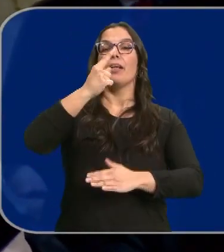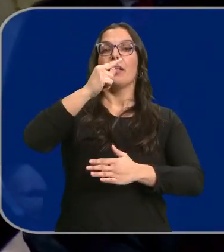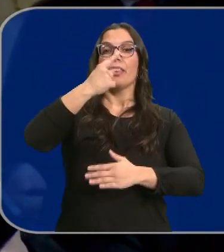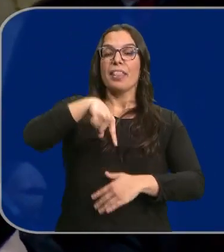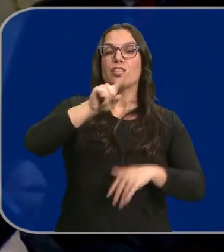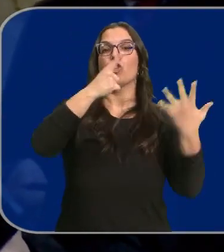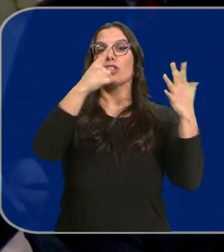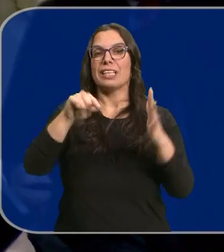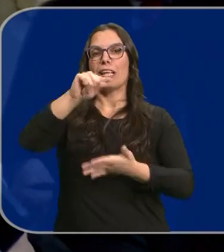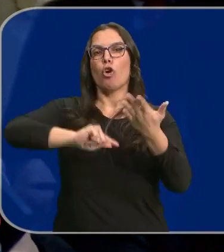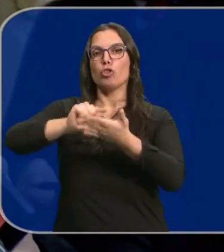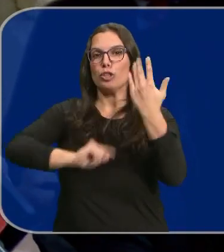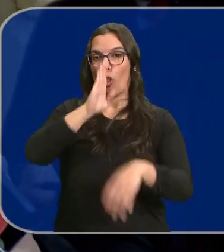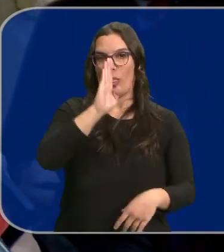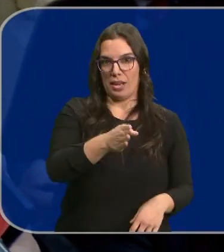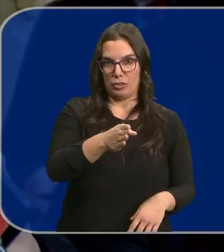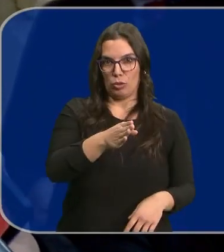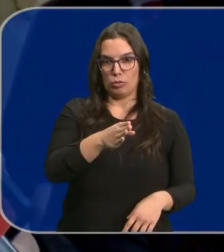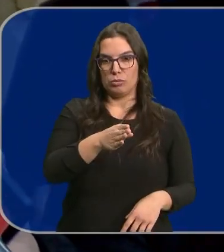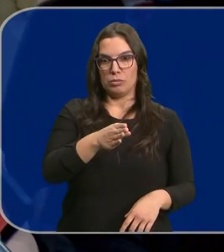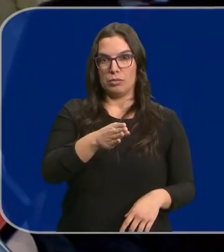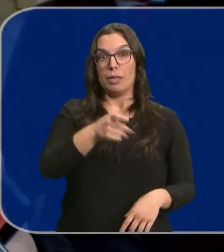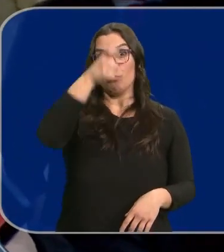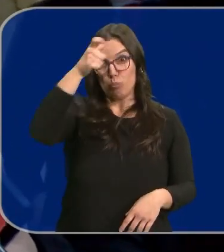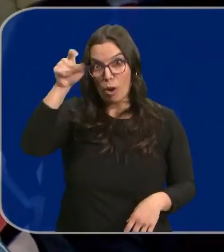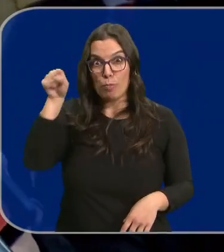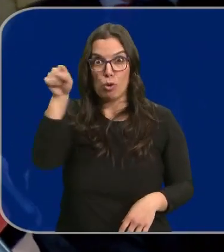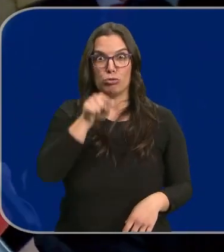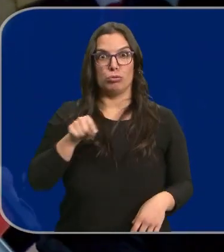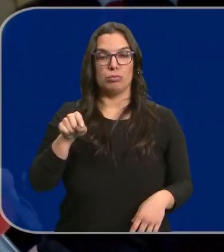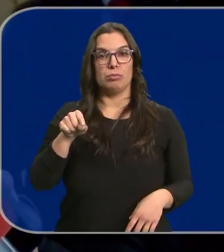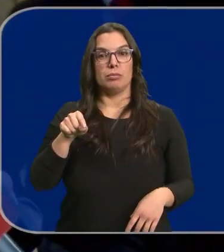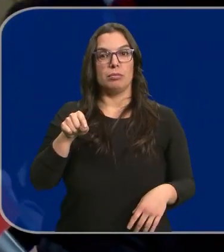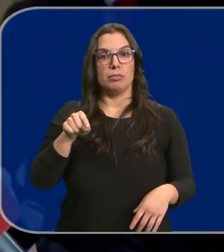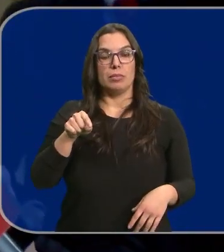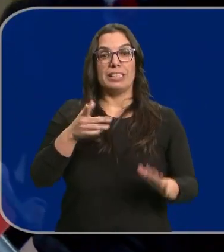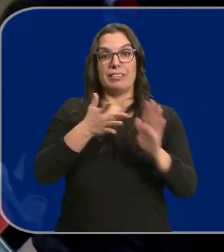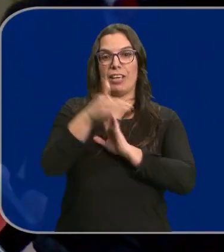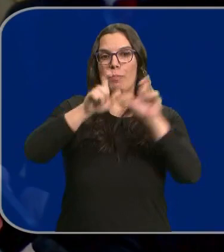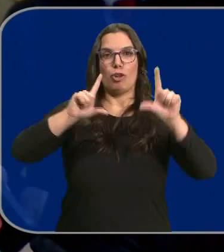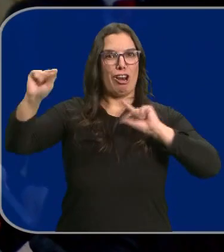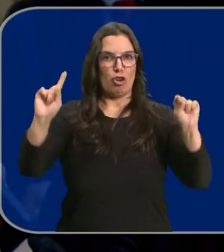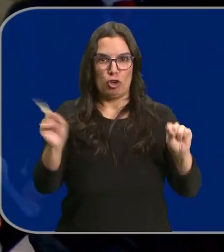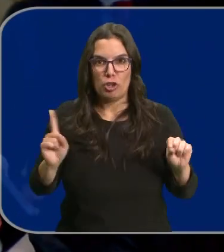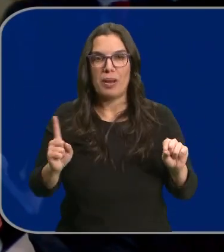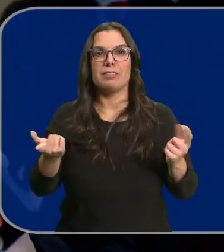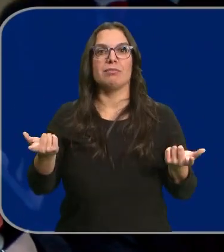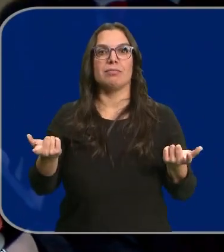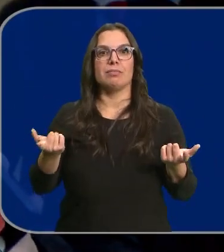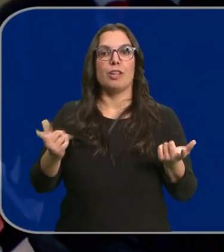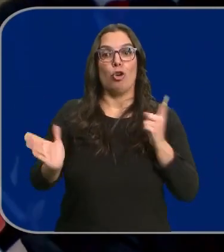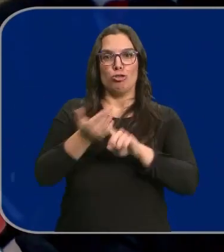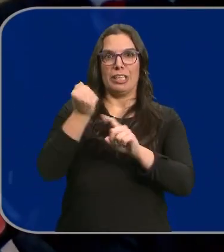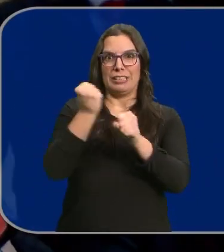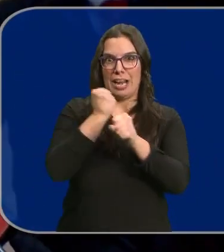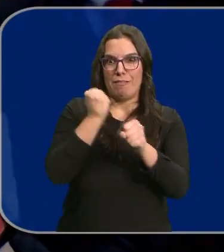empleos directos, 160 empleos en el mundo local, un empleo que no se deslocaliza, un empleo que no se va, que